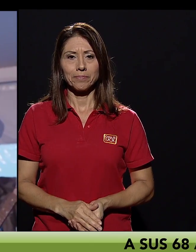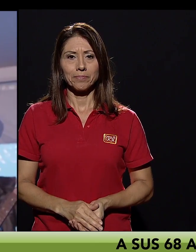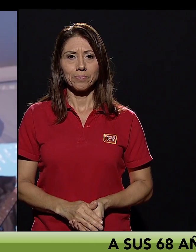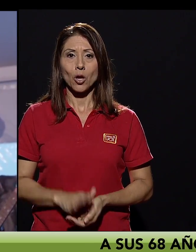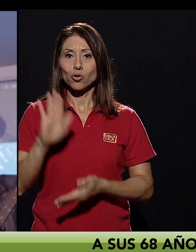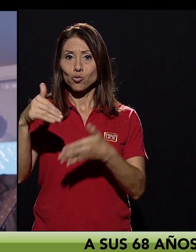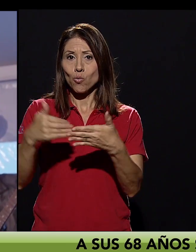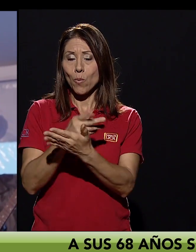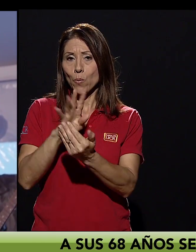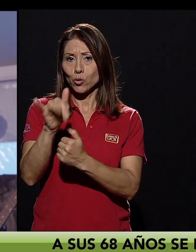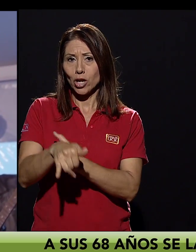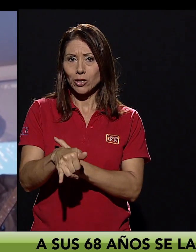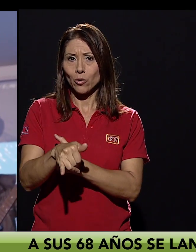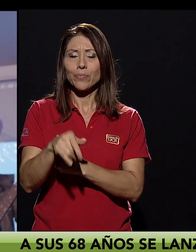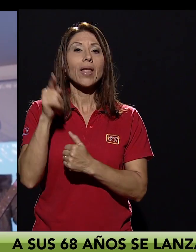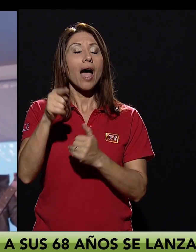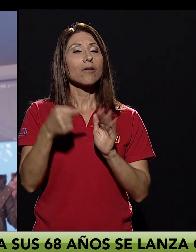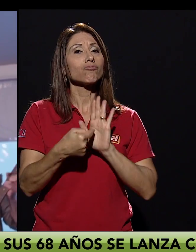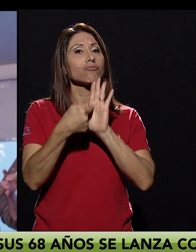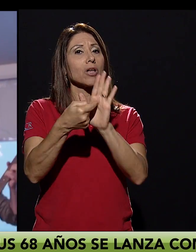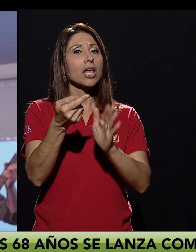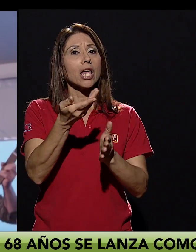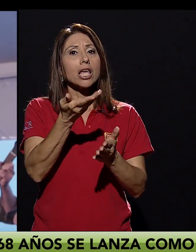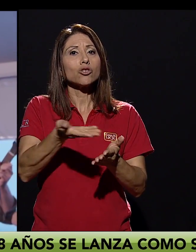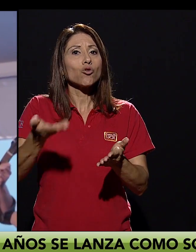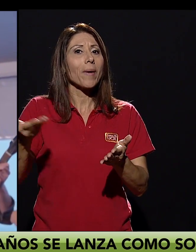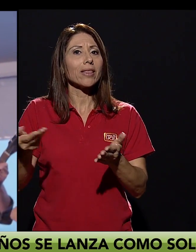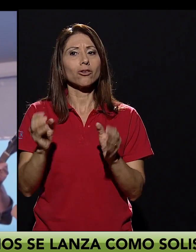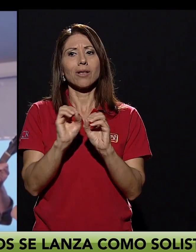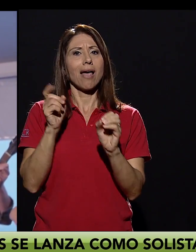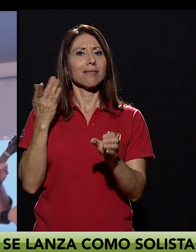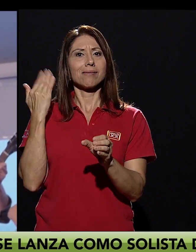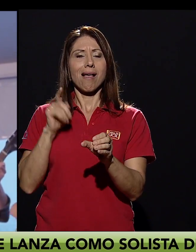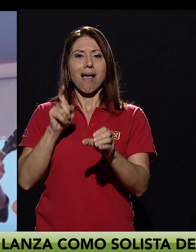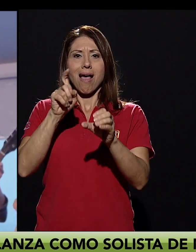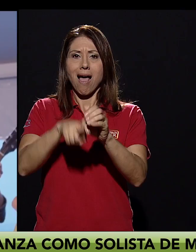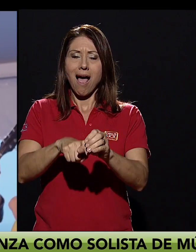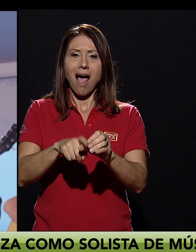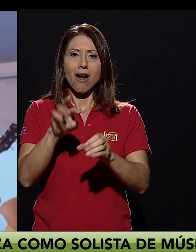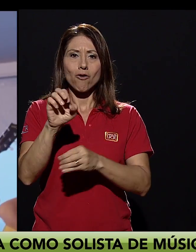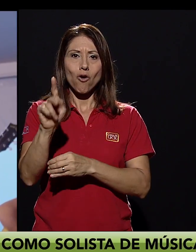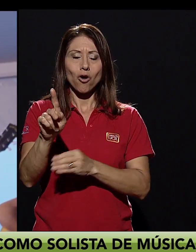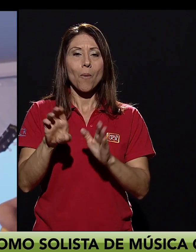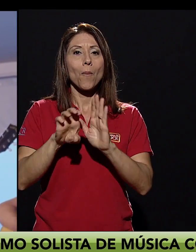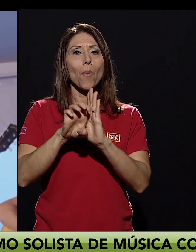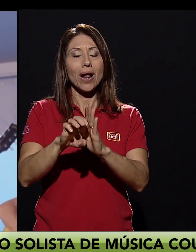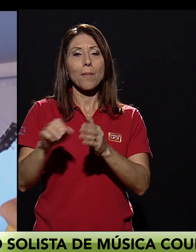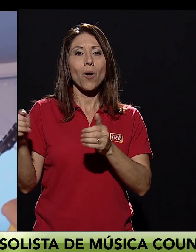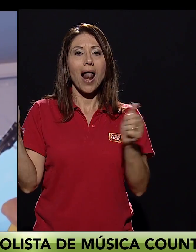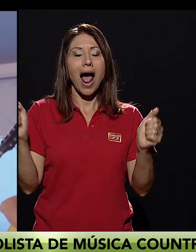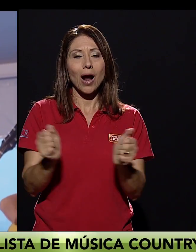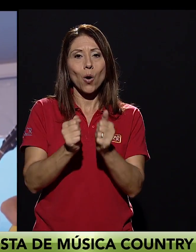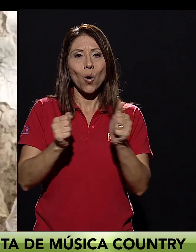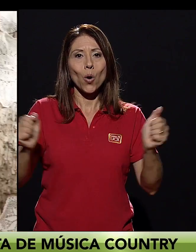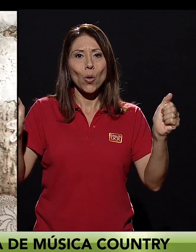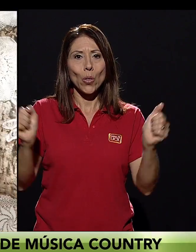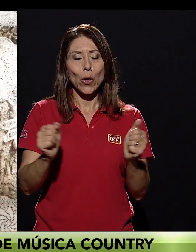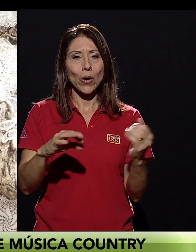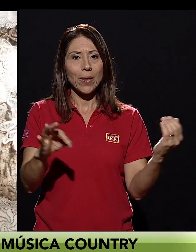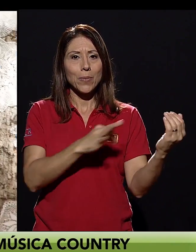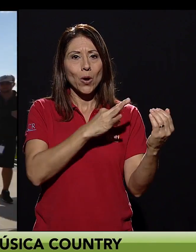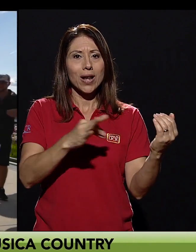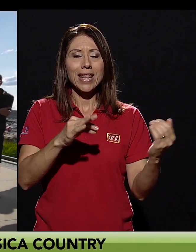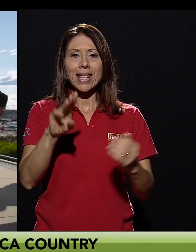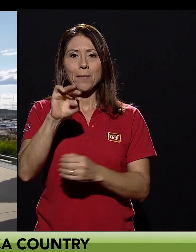En su nuevo proyecto, destacan instrumentos ajenos al rock, como el acordeón, el violín y la mandolina.